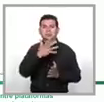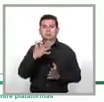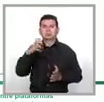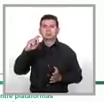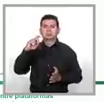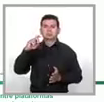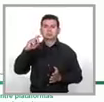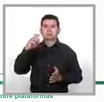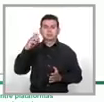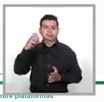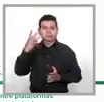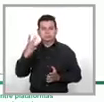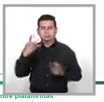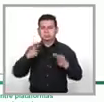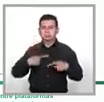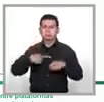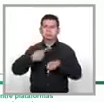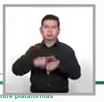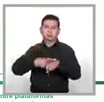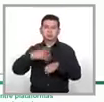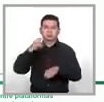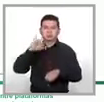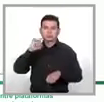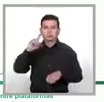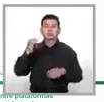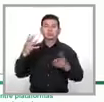6.194.533 casos confirmados, con un total de